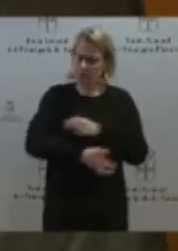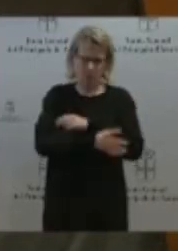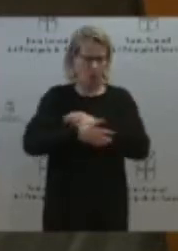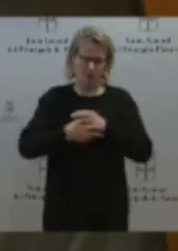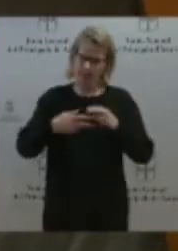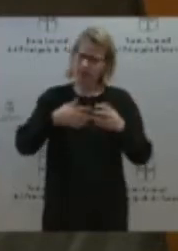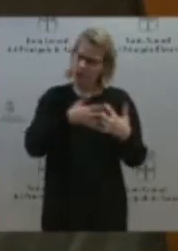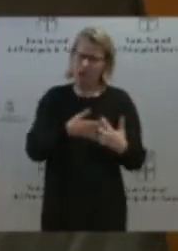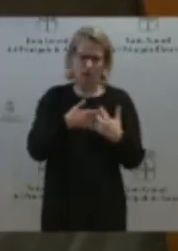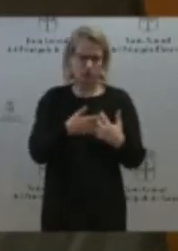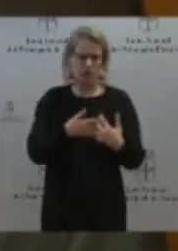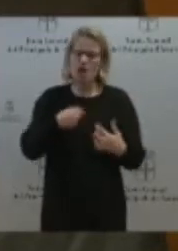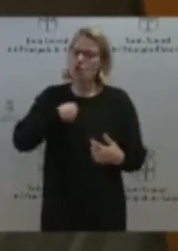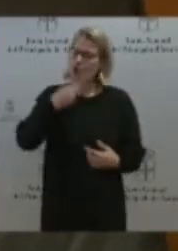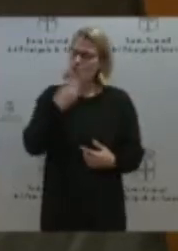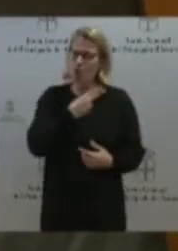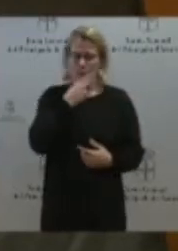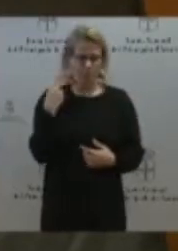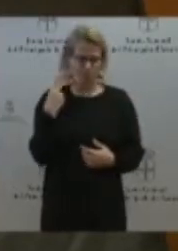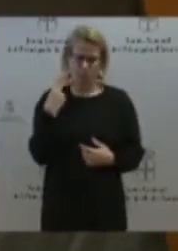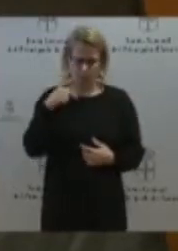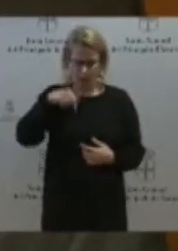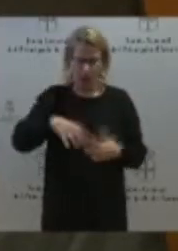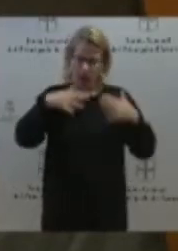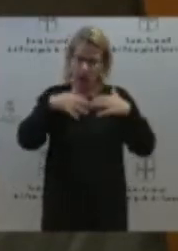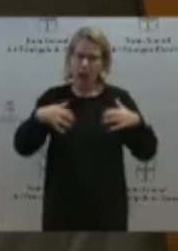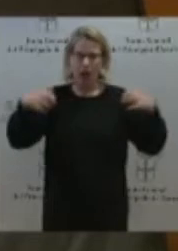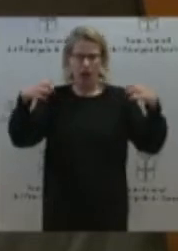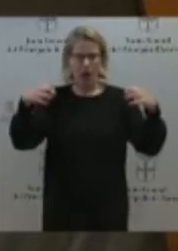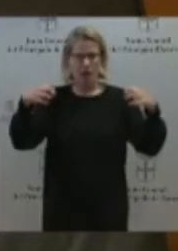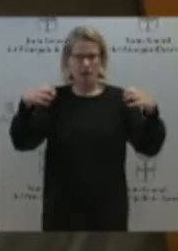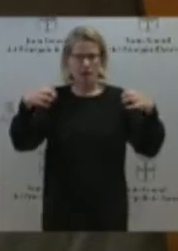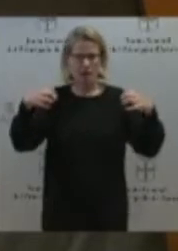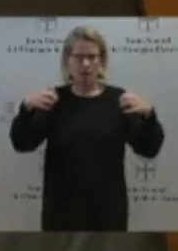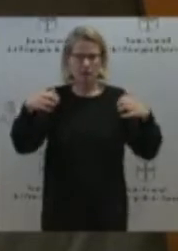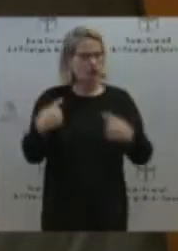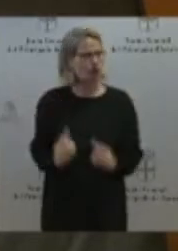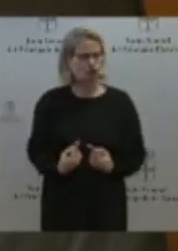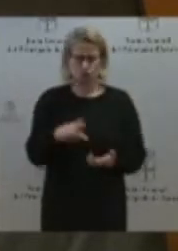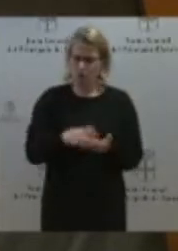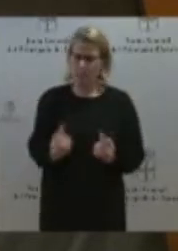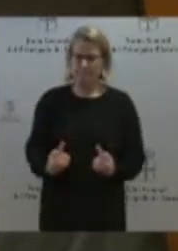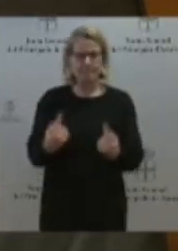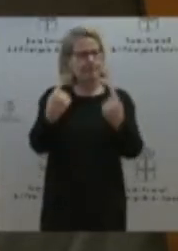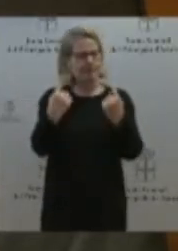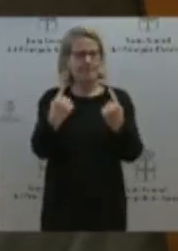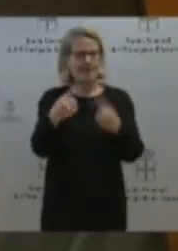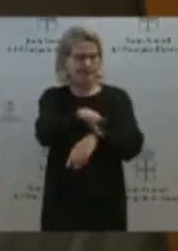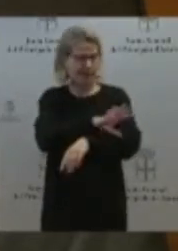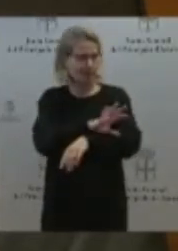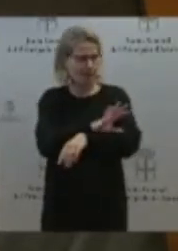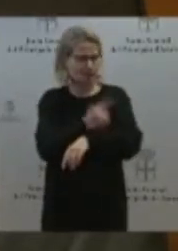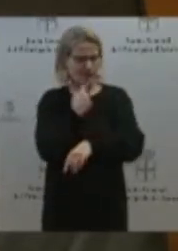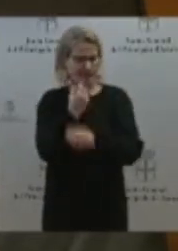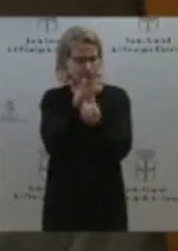de la sociedad asturiana en mi primera comparecencia como miembro del Consejo de Gobierno. Y ya me ha escuchado en esta interpelación anterior hablar de